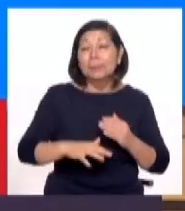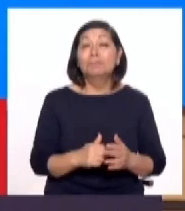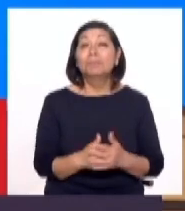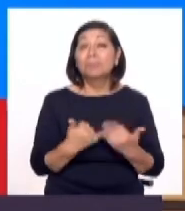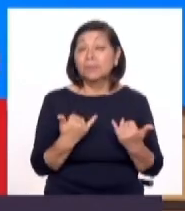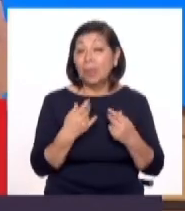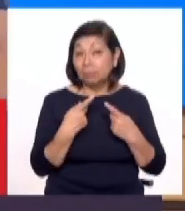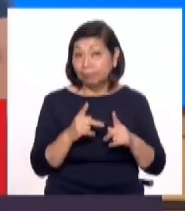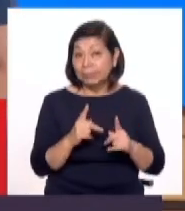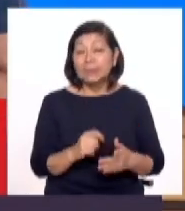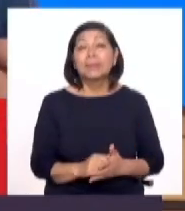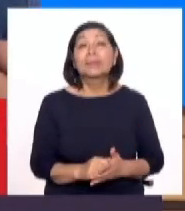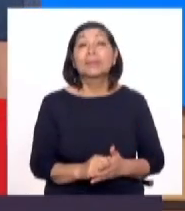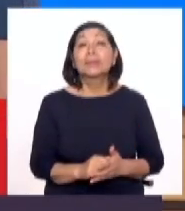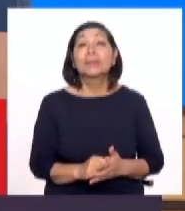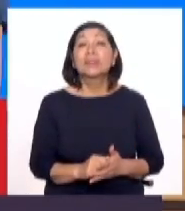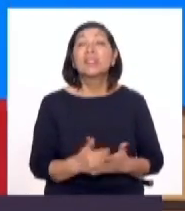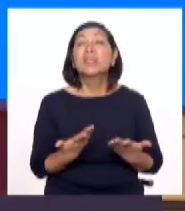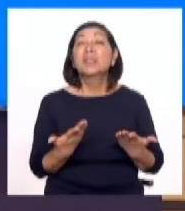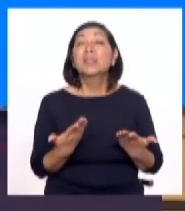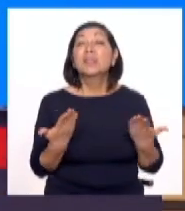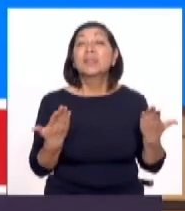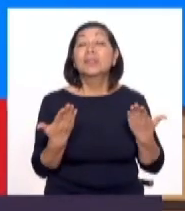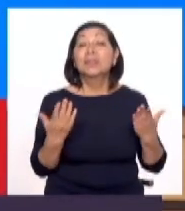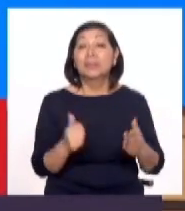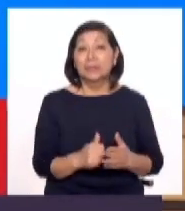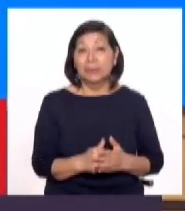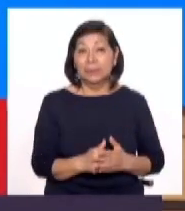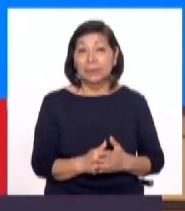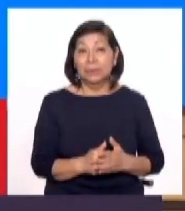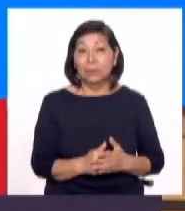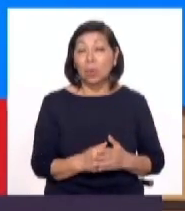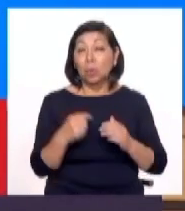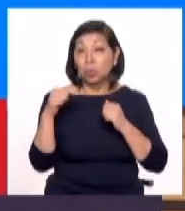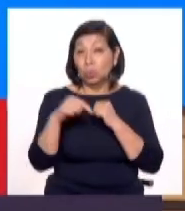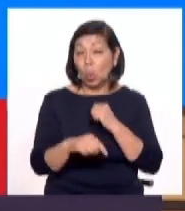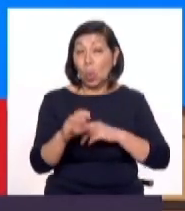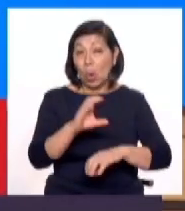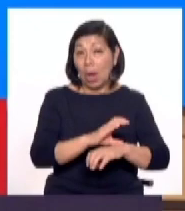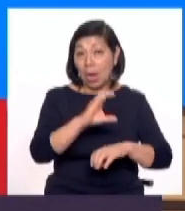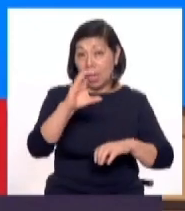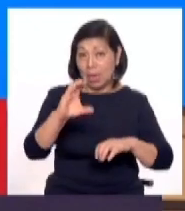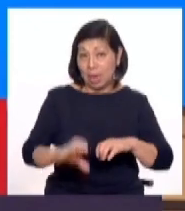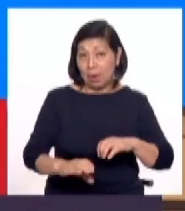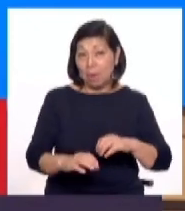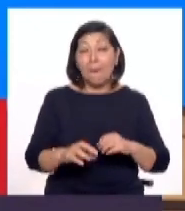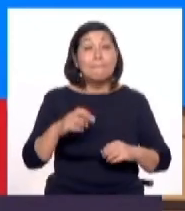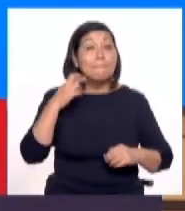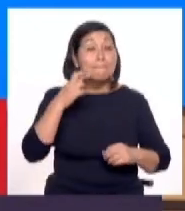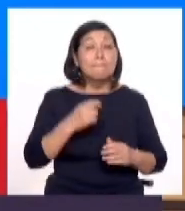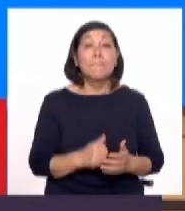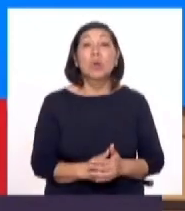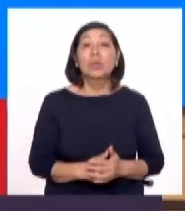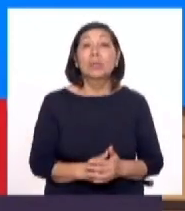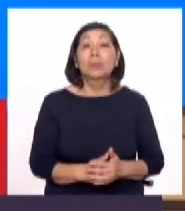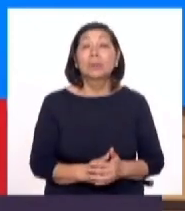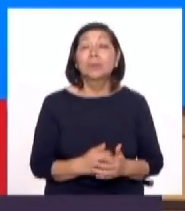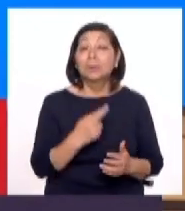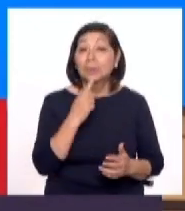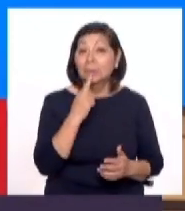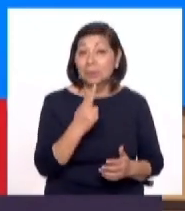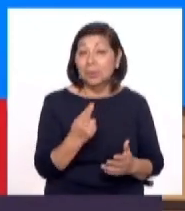este aviso va a afectar principalmente desde eh el sur de cajamarca hasta la ciudad de puno qué